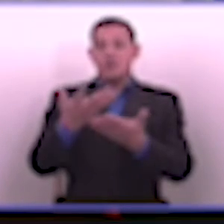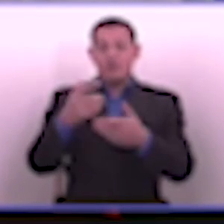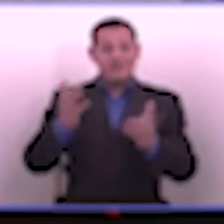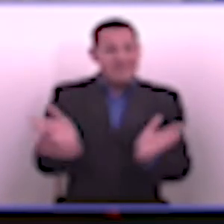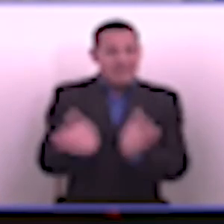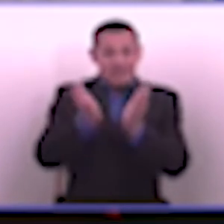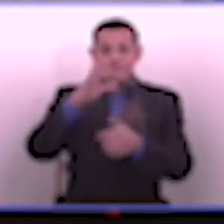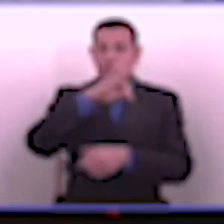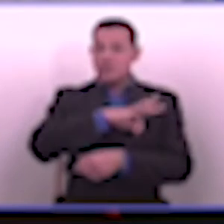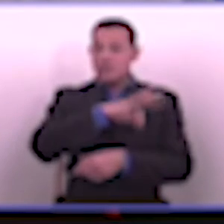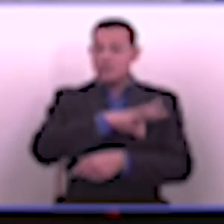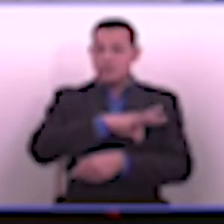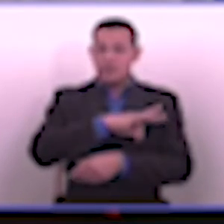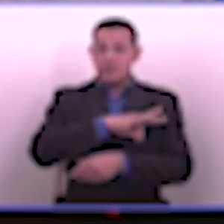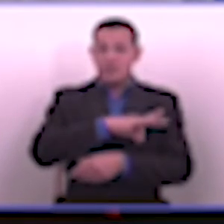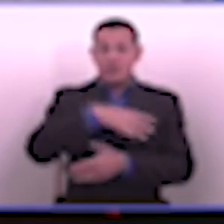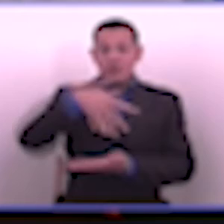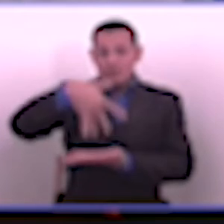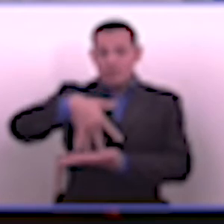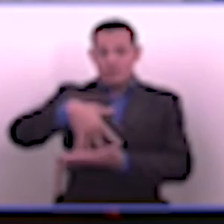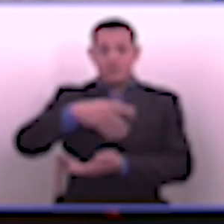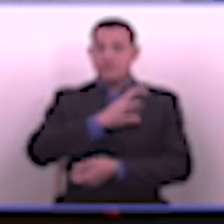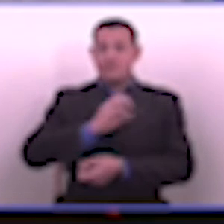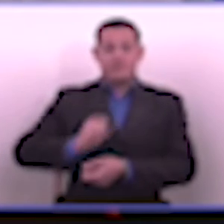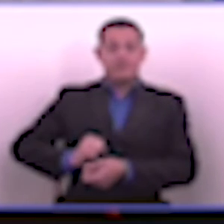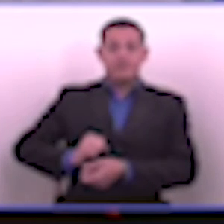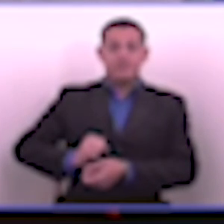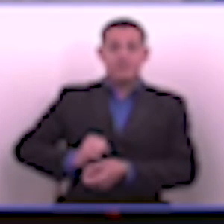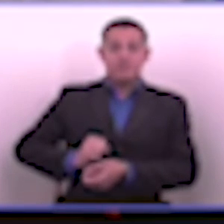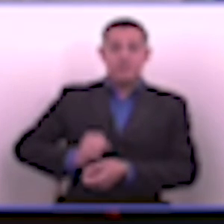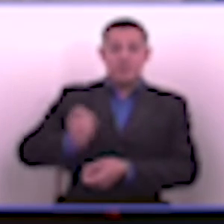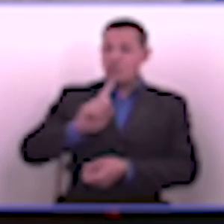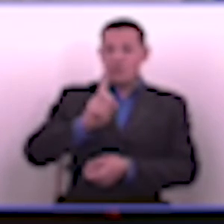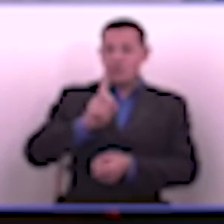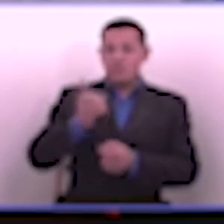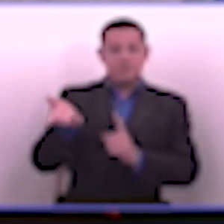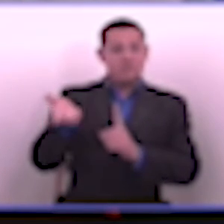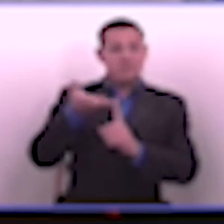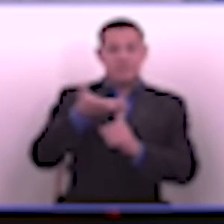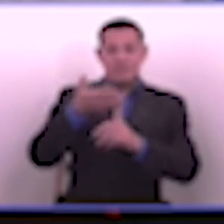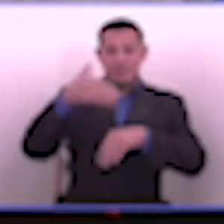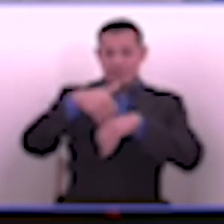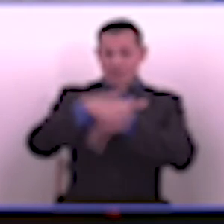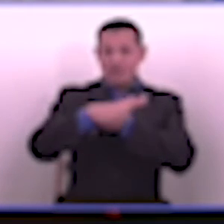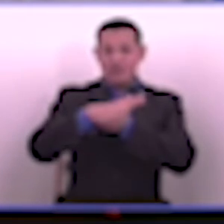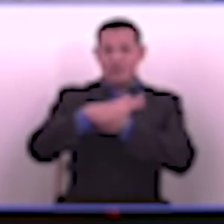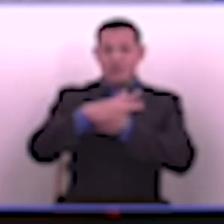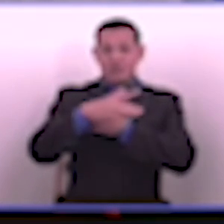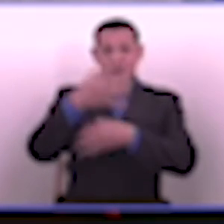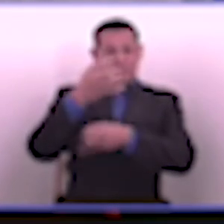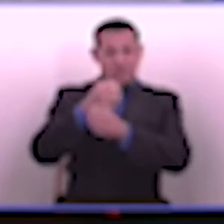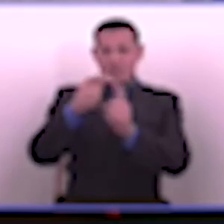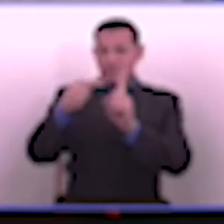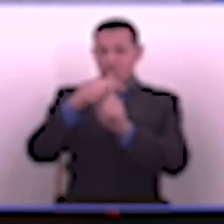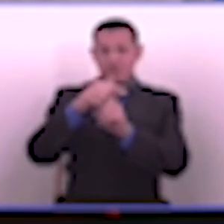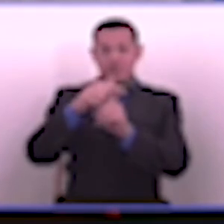se trata de beneficiar a la población salvadoreña no mandamos un mensaje contundente como